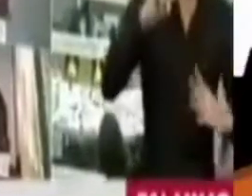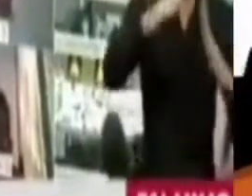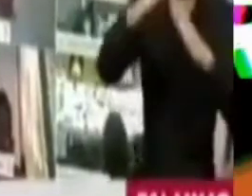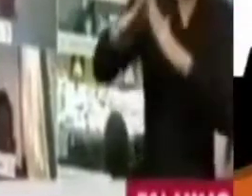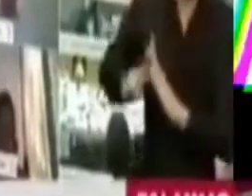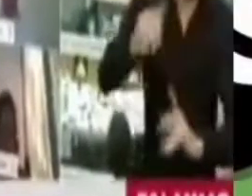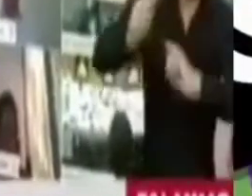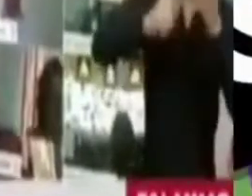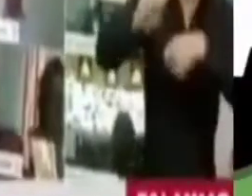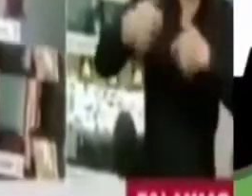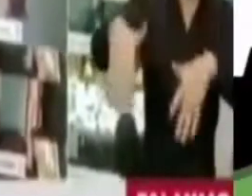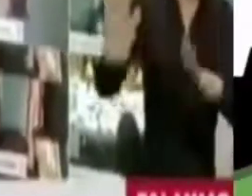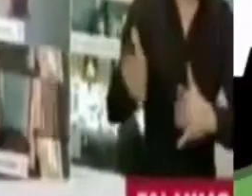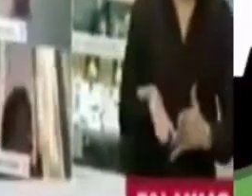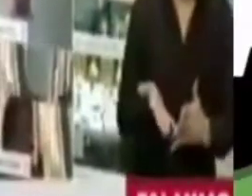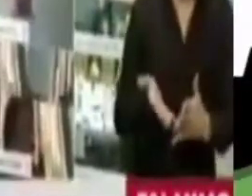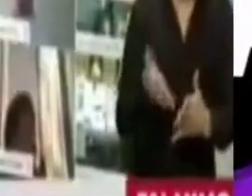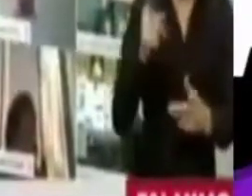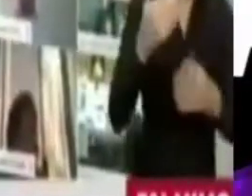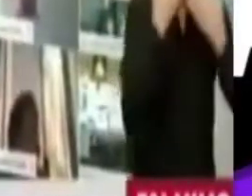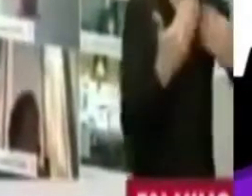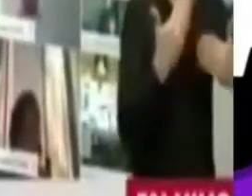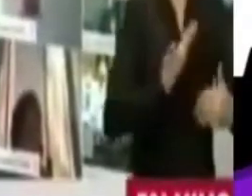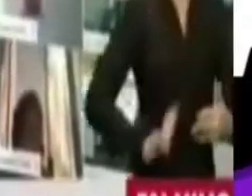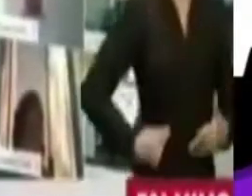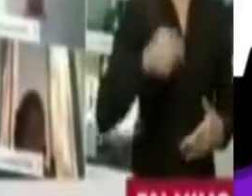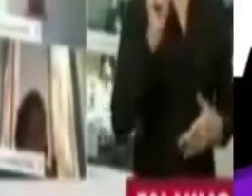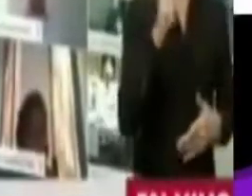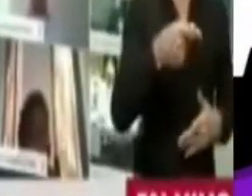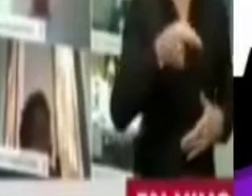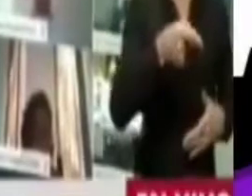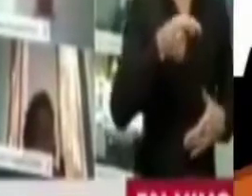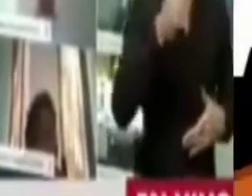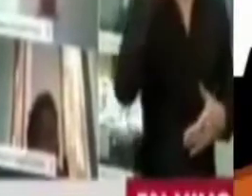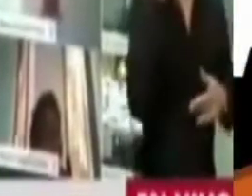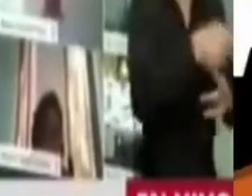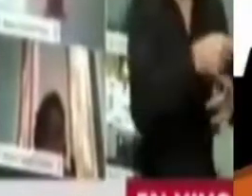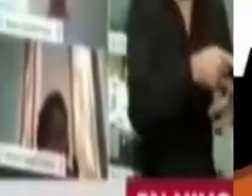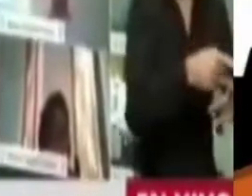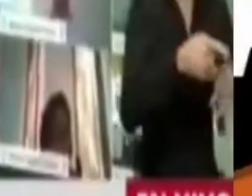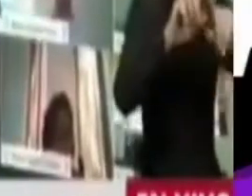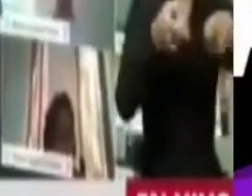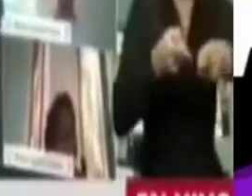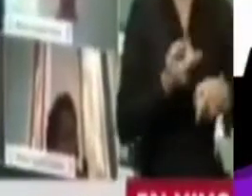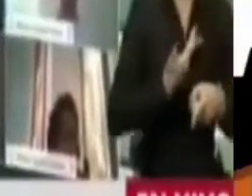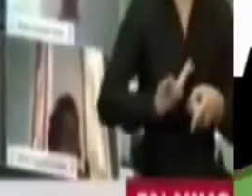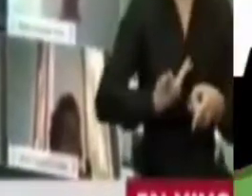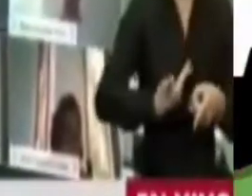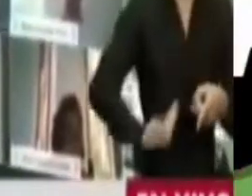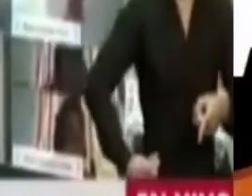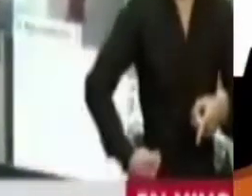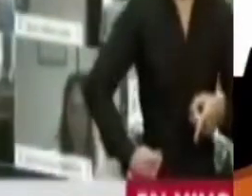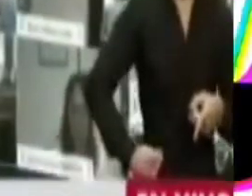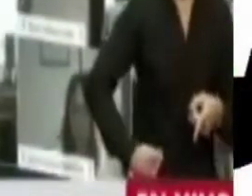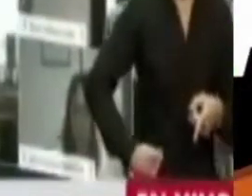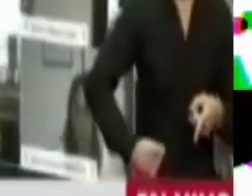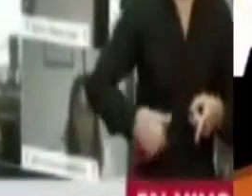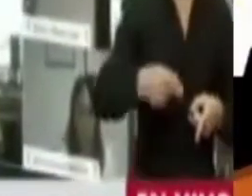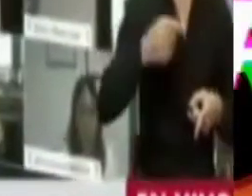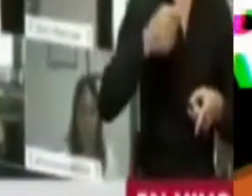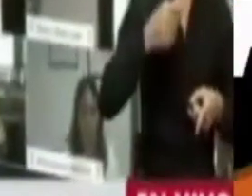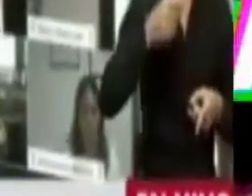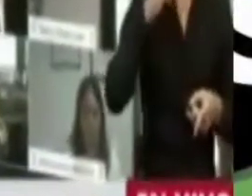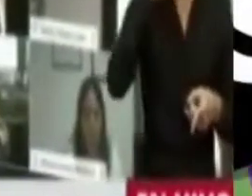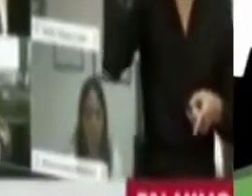gobernador cuando estuvo con la comisión y dio una cátedra sobre por